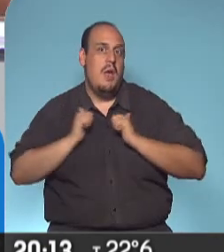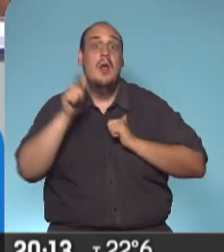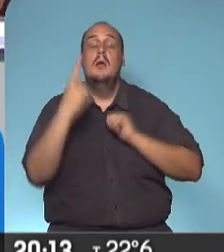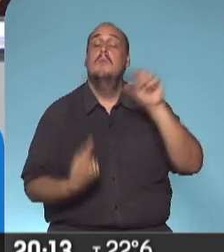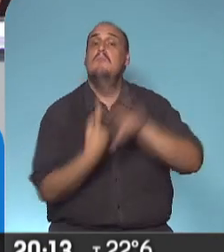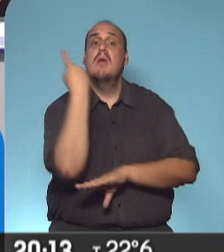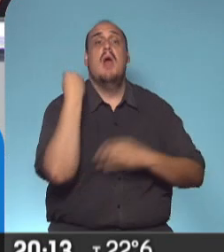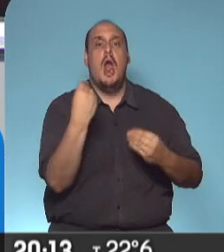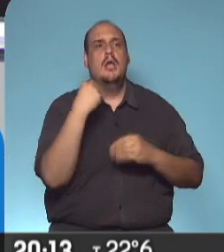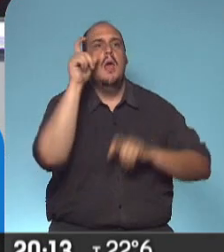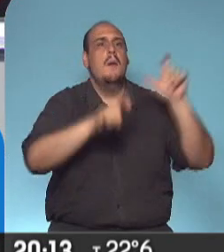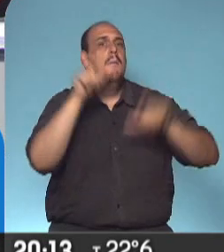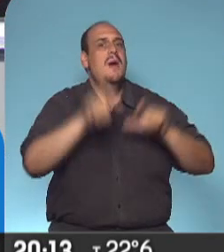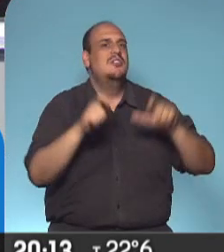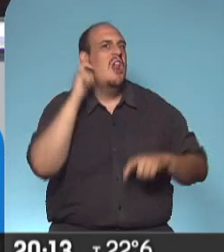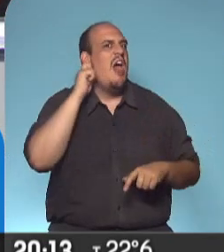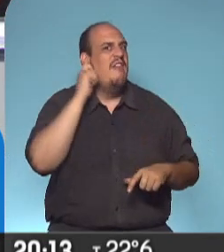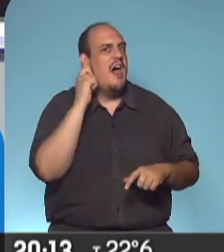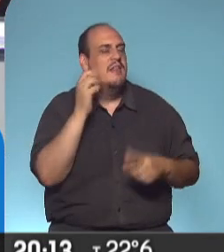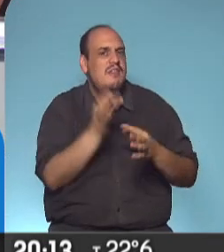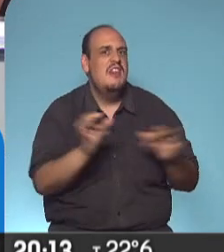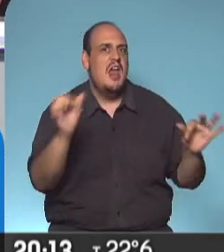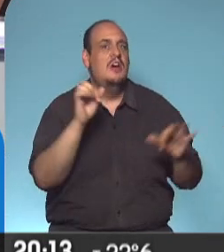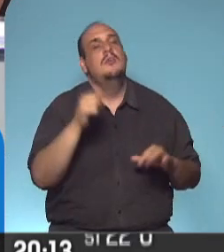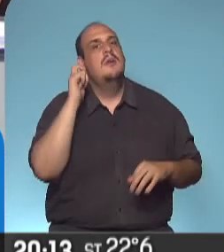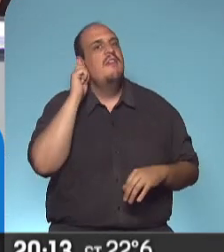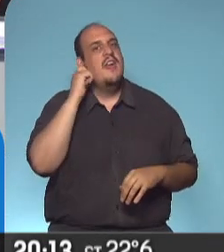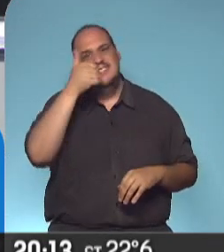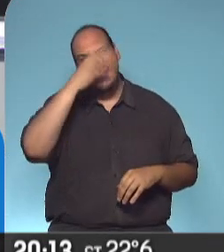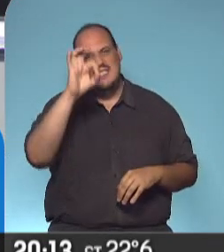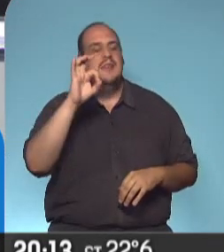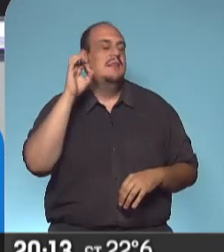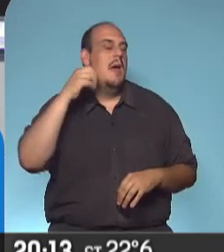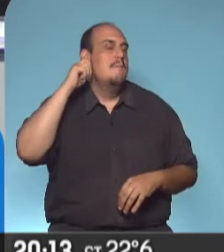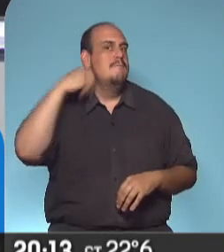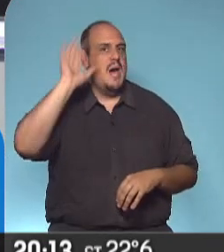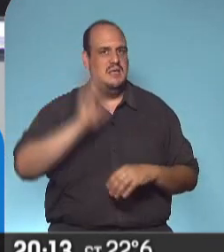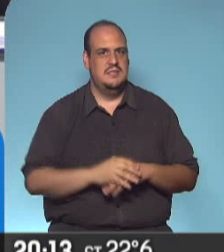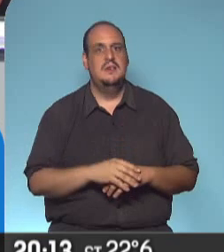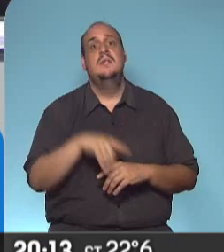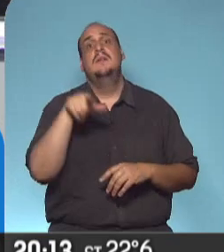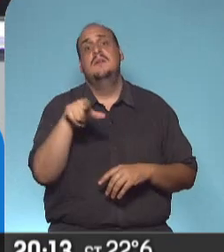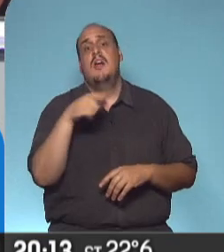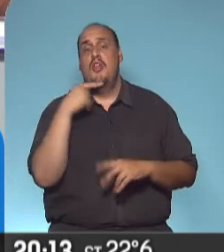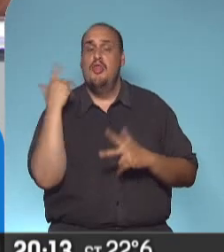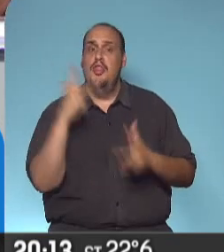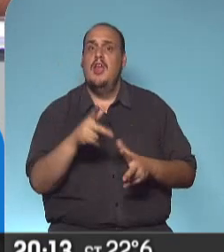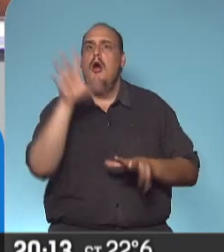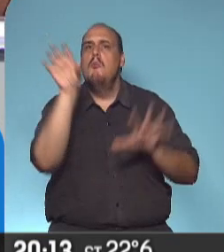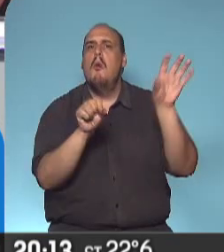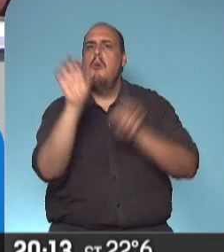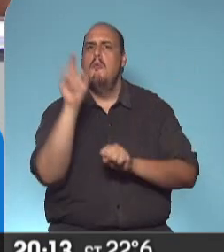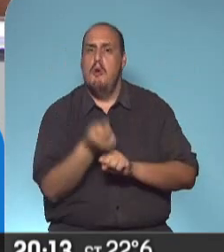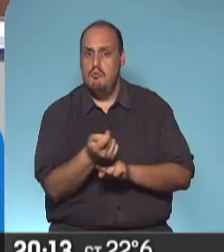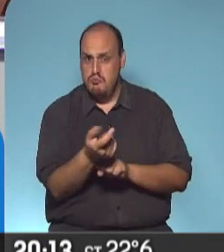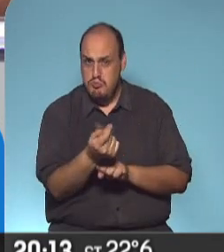traer a quienes estén en una edad de riesgo mayores de 60 se va a empezar por ahí ya había dicho dosificar bueno ahora va a estar cerrado por un tiempo y se